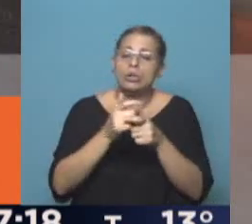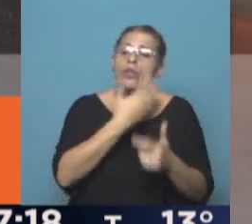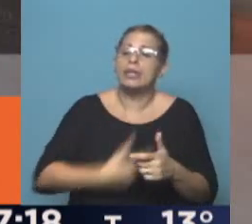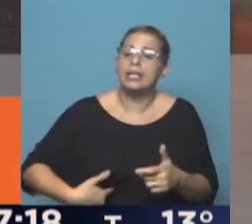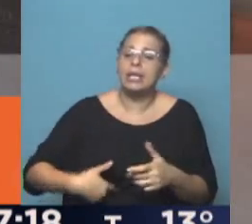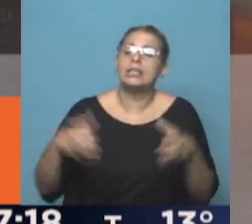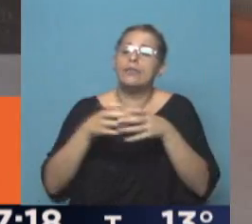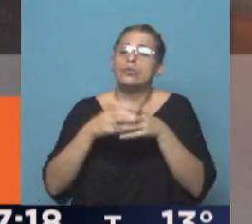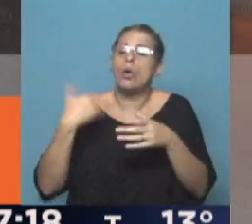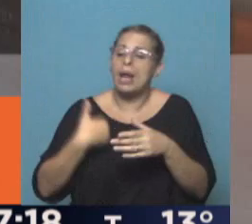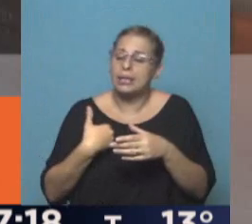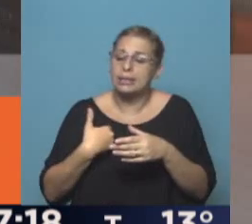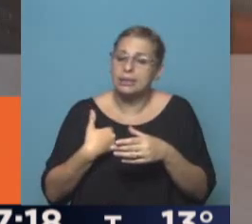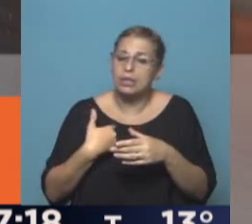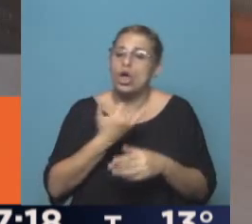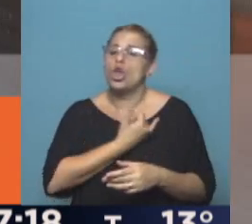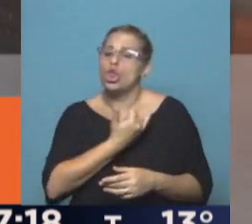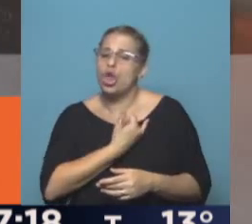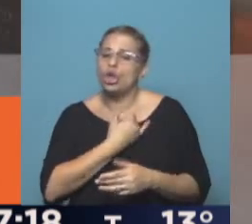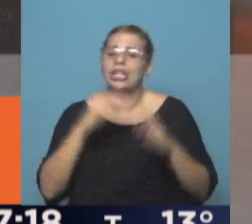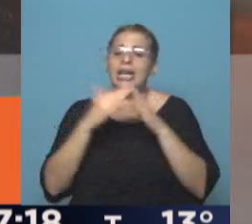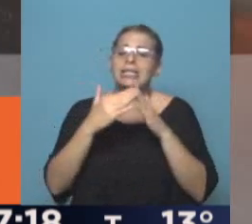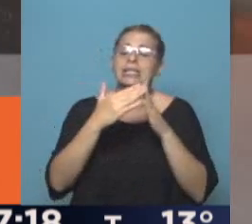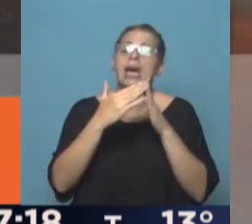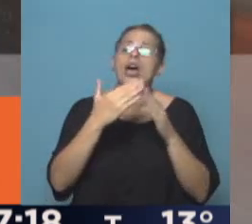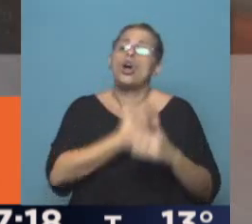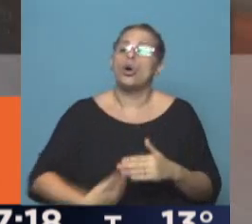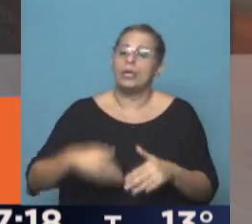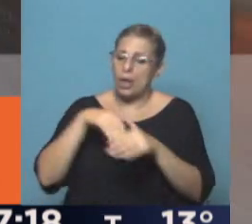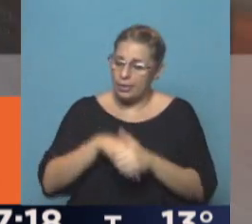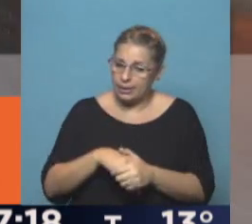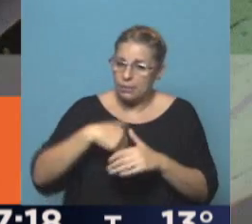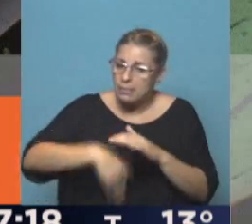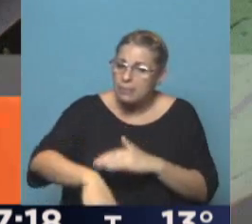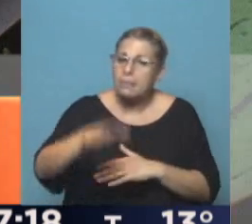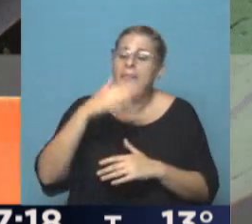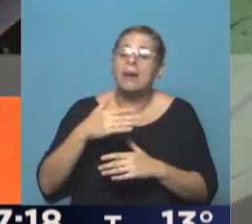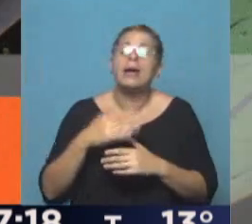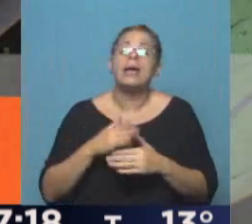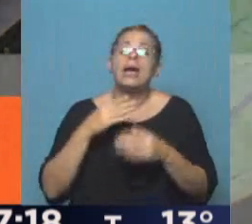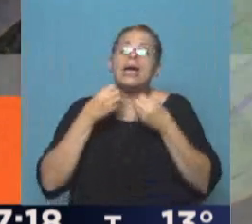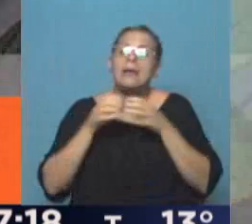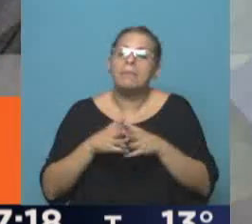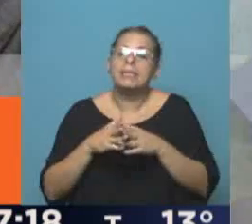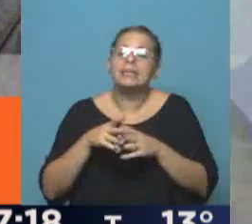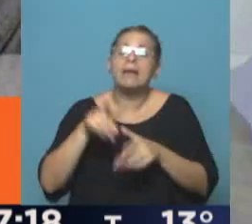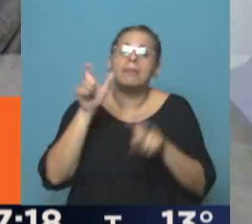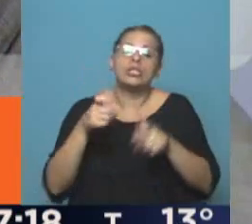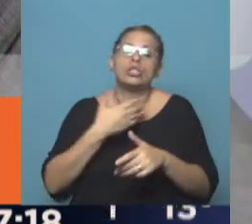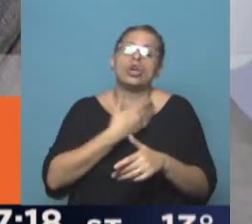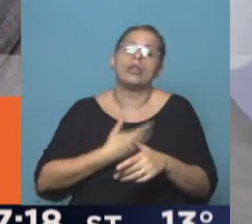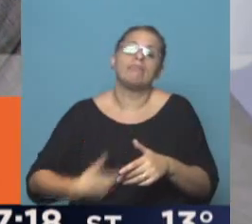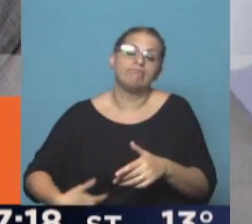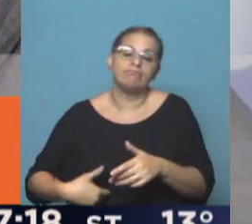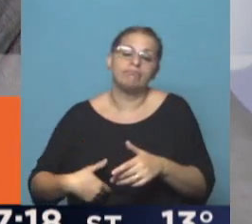fútbol argentino. Esto es en Casa de Gobierno, que en instantes comenzará el desfile justamente de los dirigentes, teniendo en